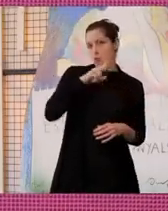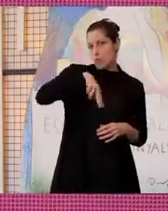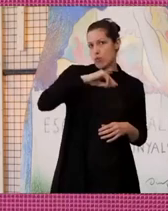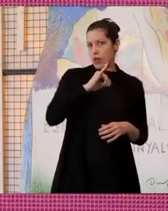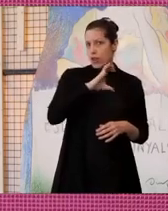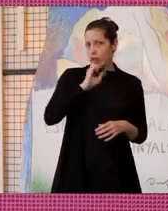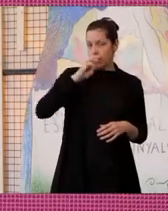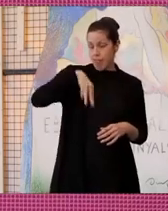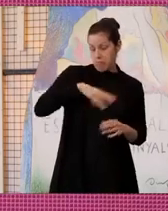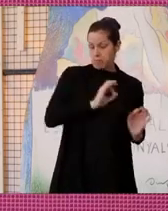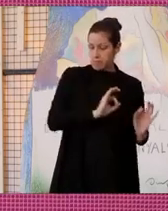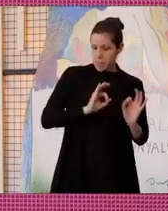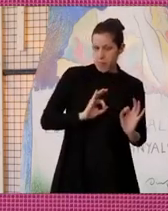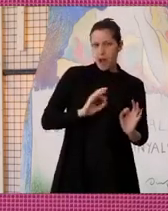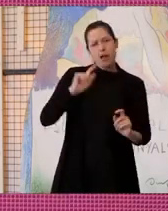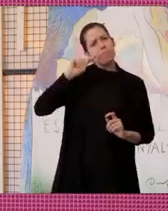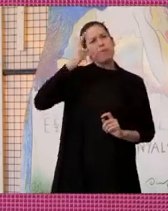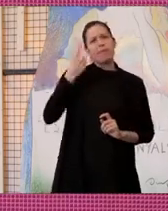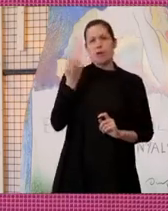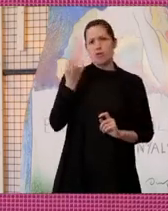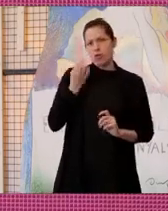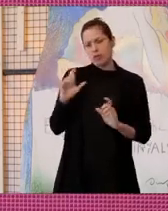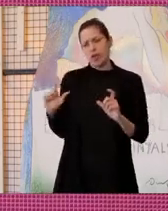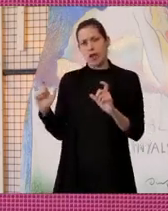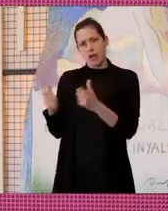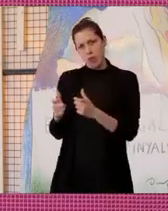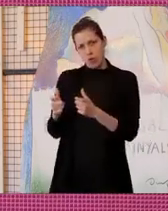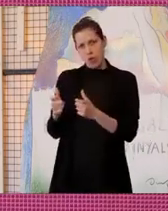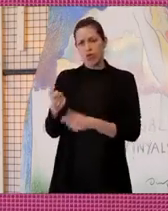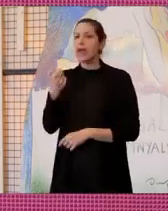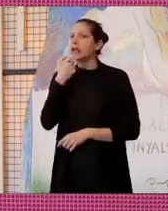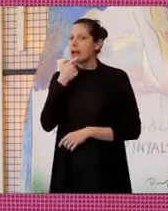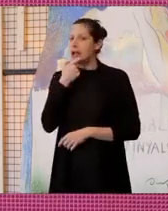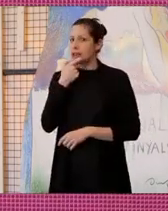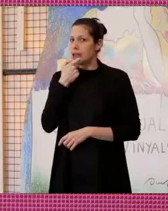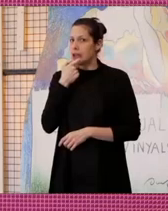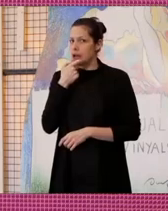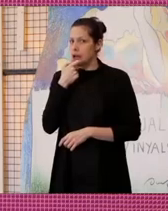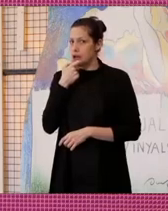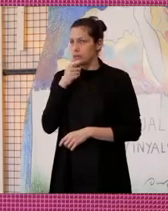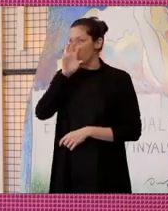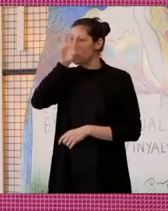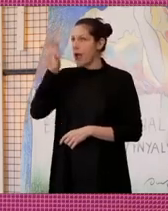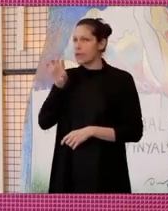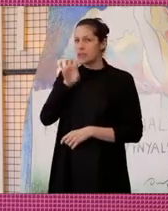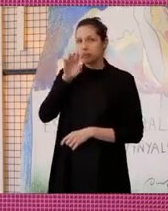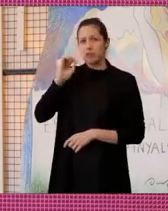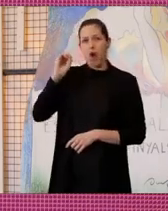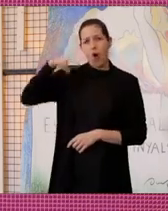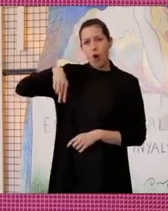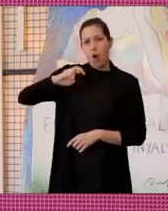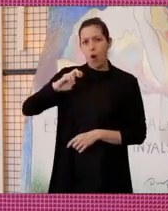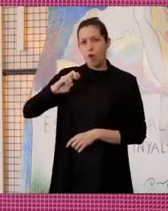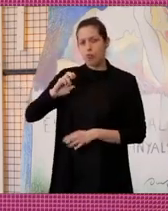una reuniónes informales en Inglaterra con todos los Embajadores de los países de Naciones Unidas que podían tener interés